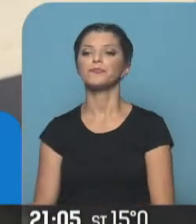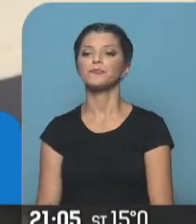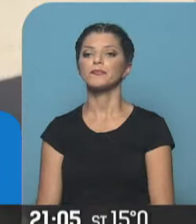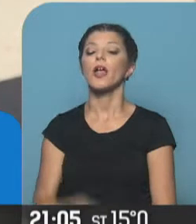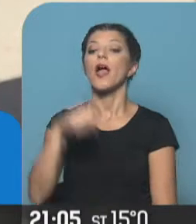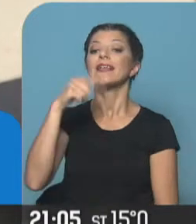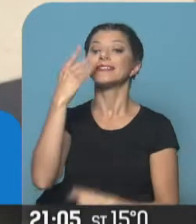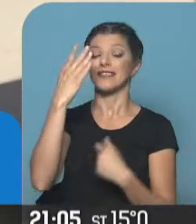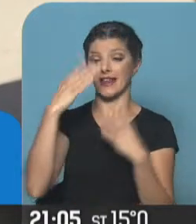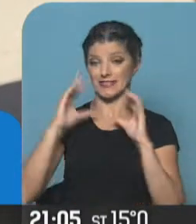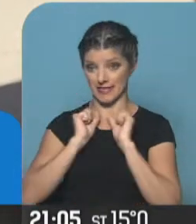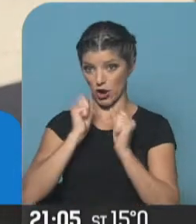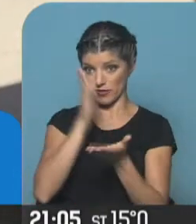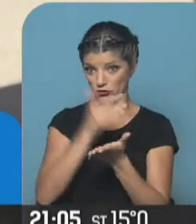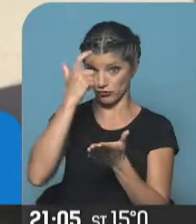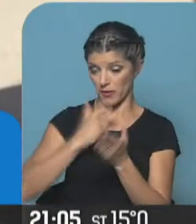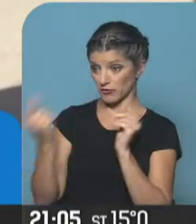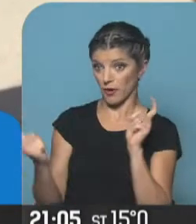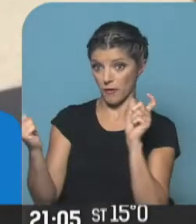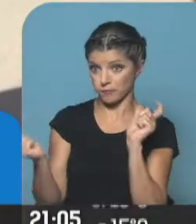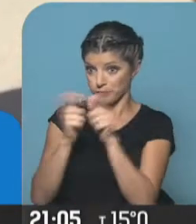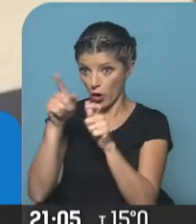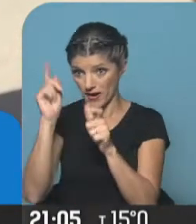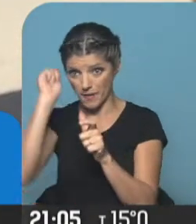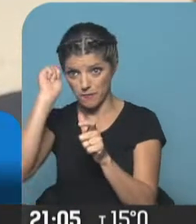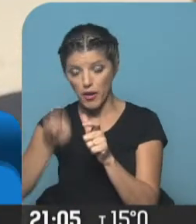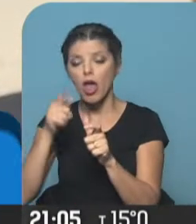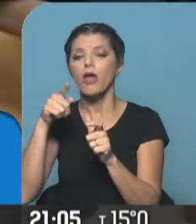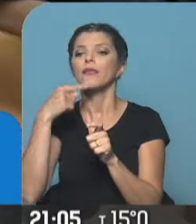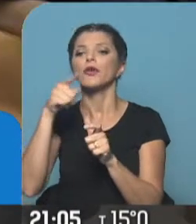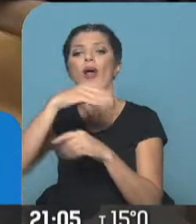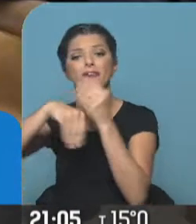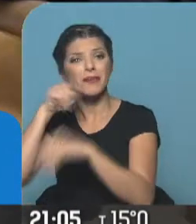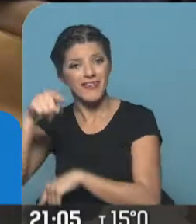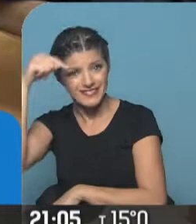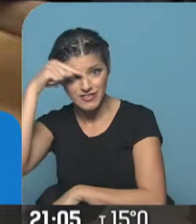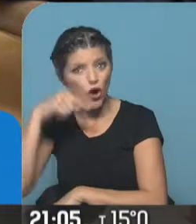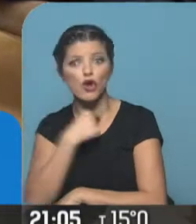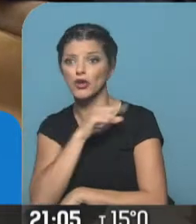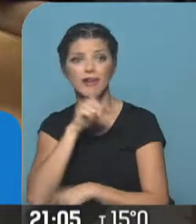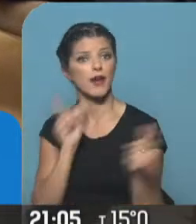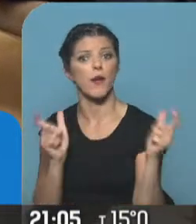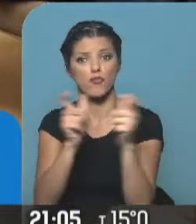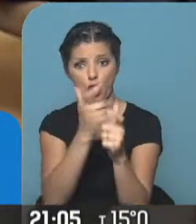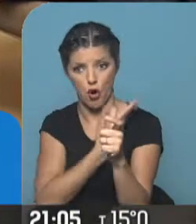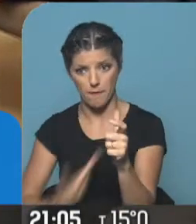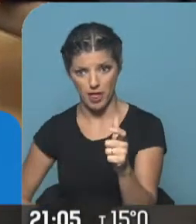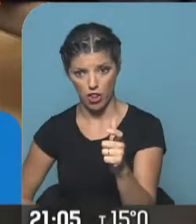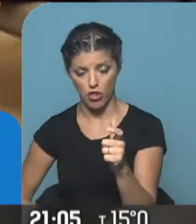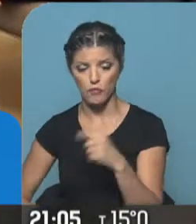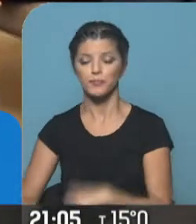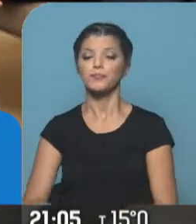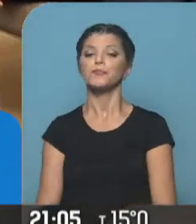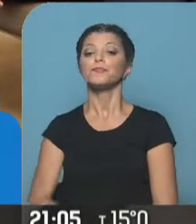Humanos, Claudio Abruch, dijo que la familia del joven rechazó un encuentro con el gobierno. En tanto, en Buenos Aires, los ministros del